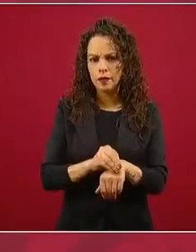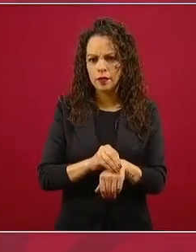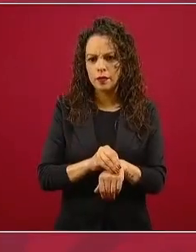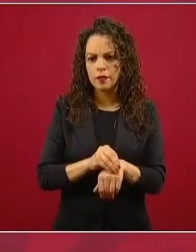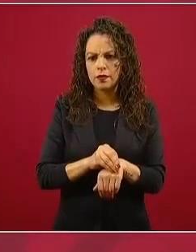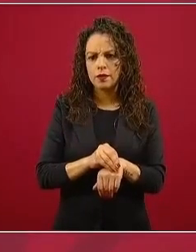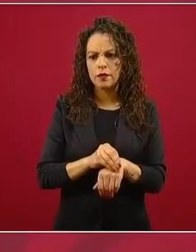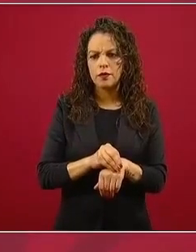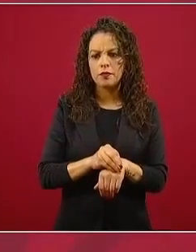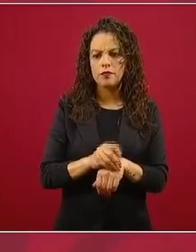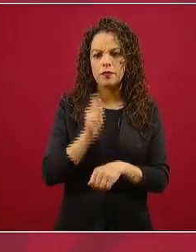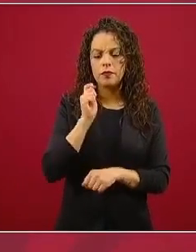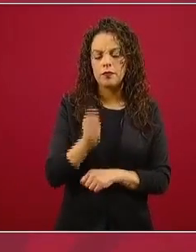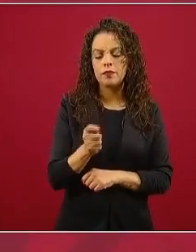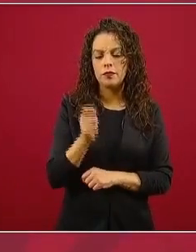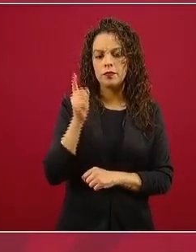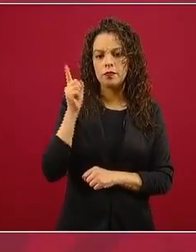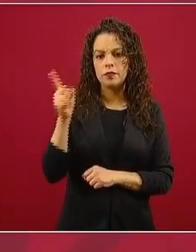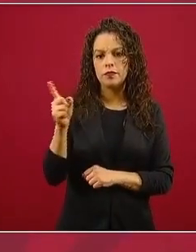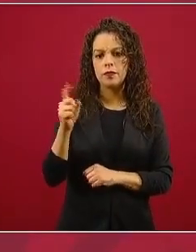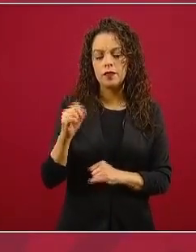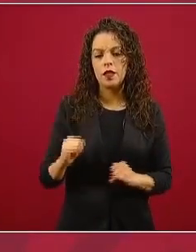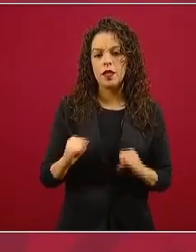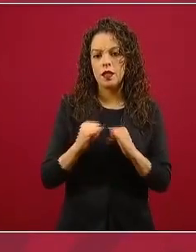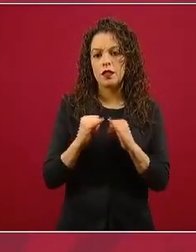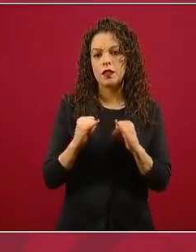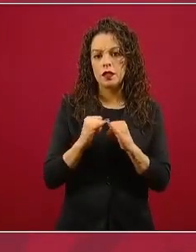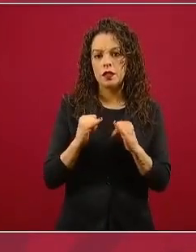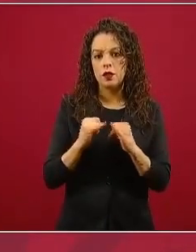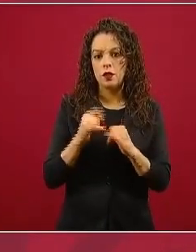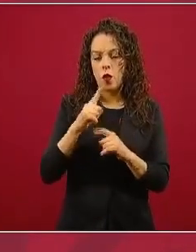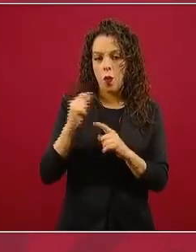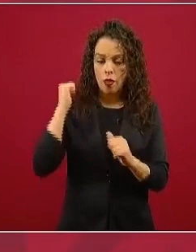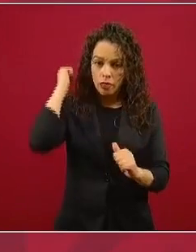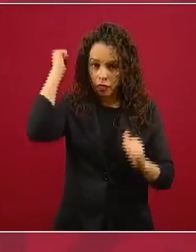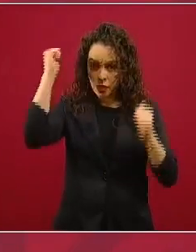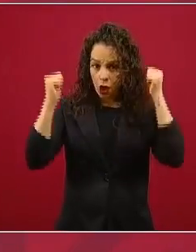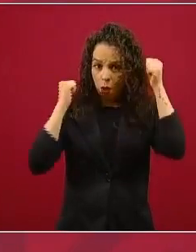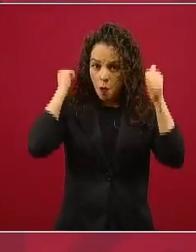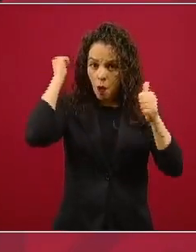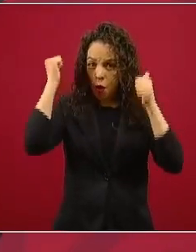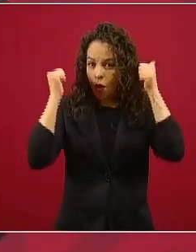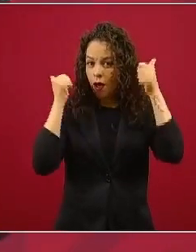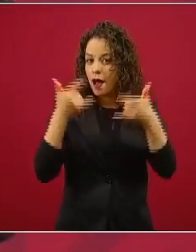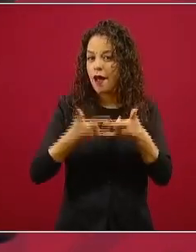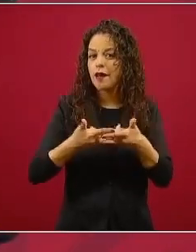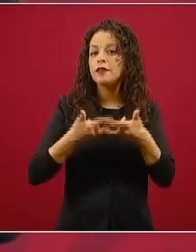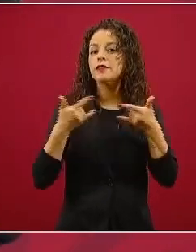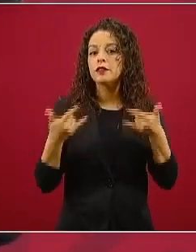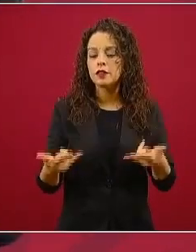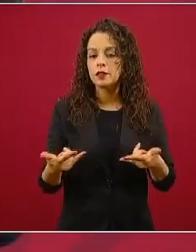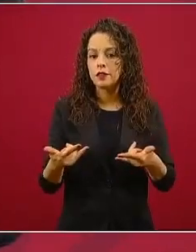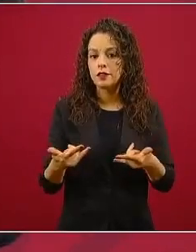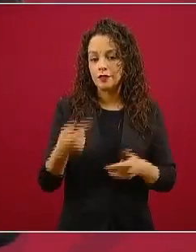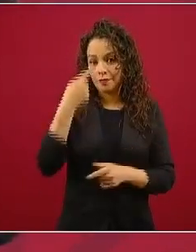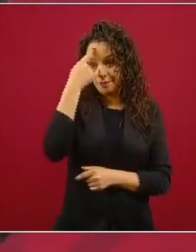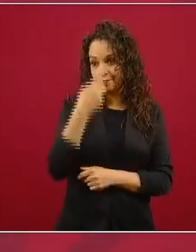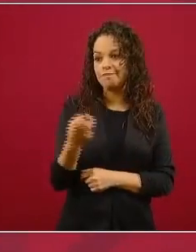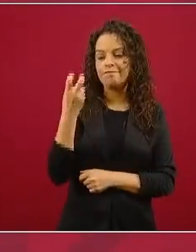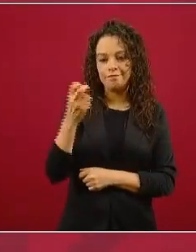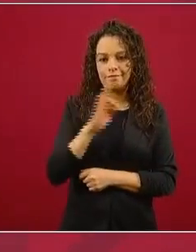al Instituto de Antropología e Historia para utilizar este